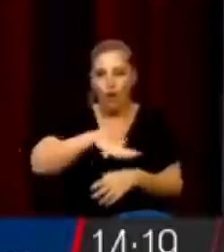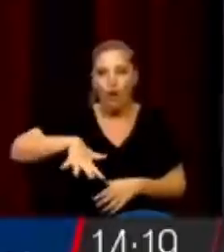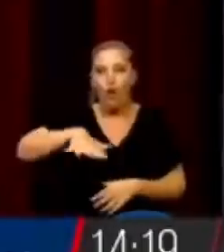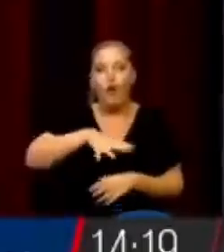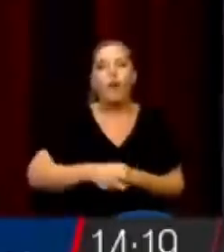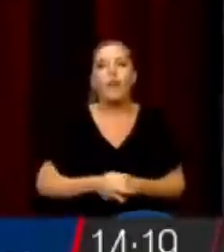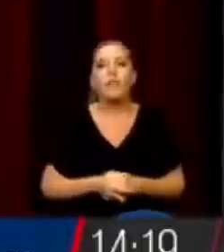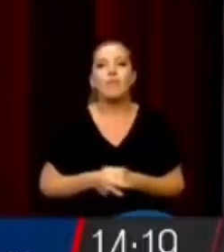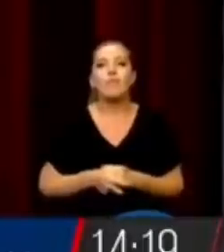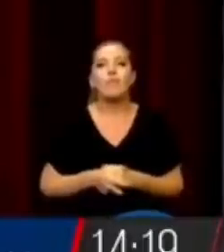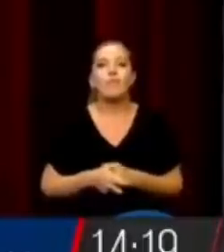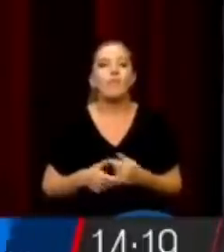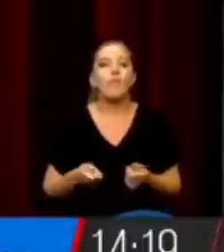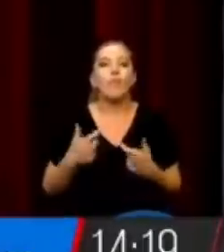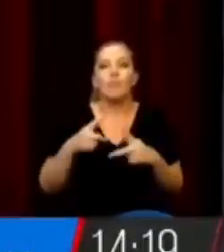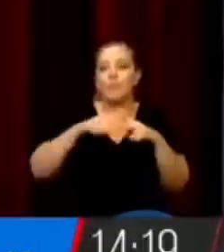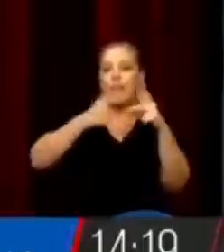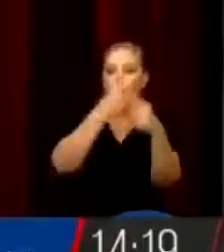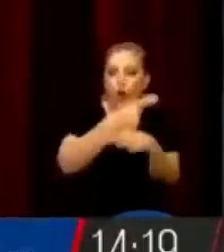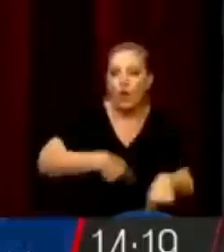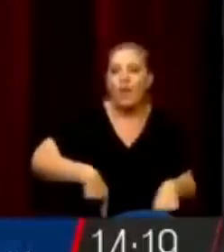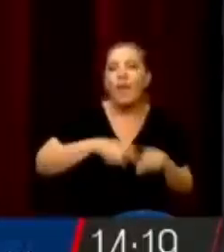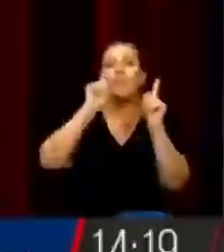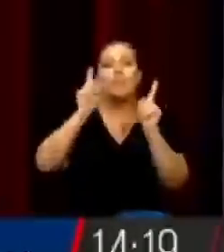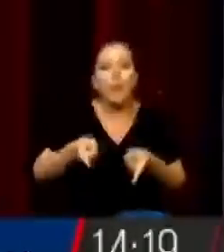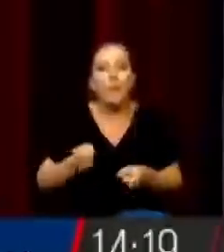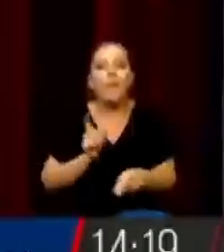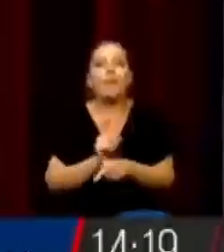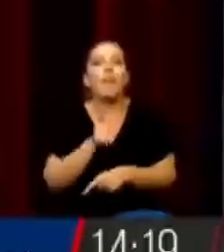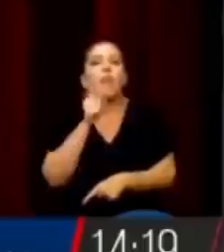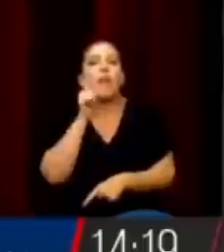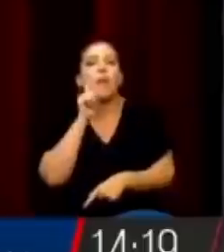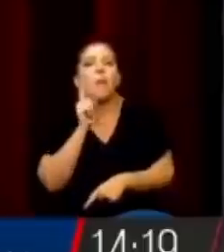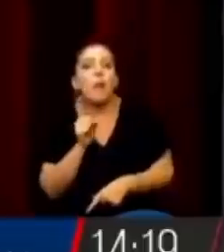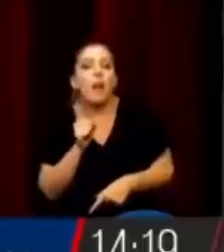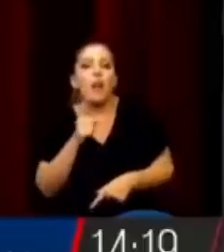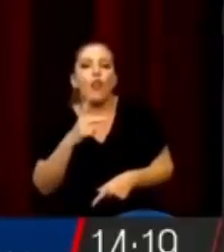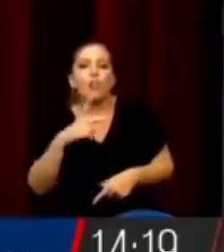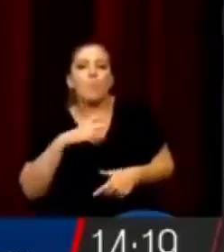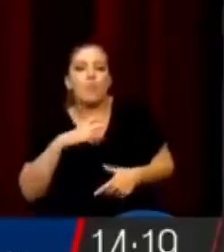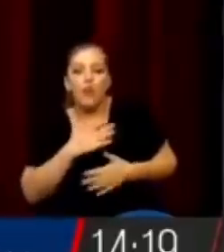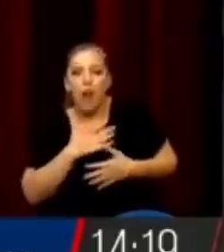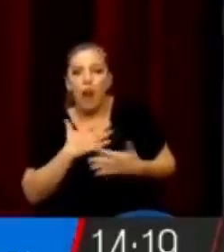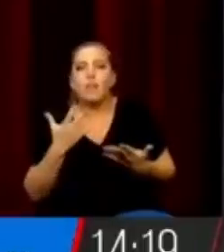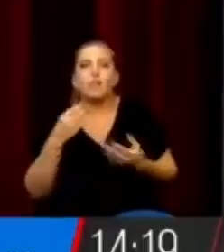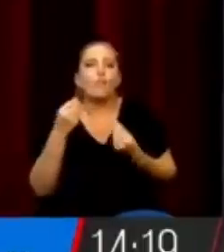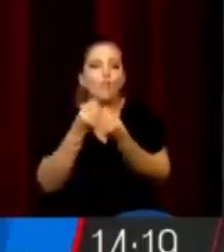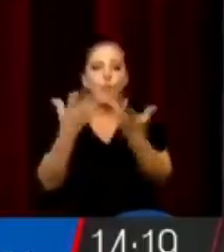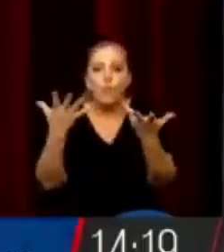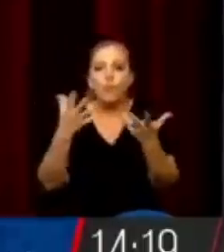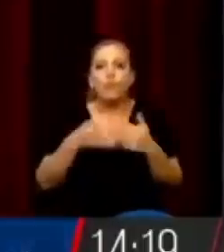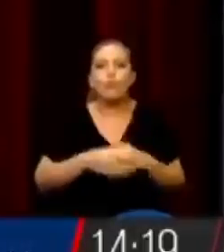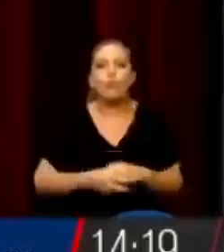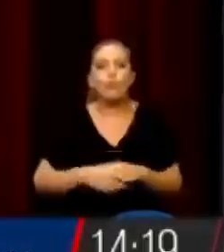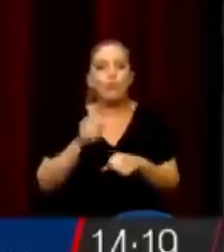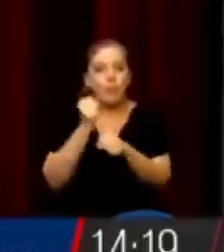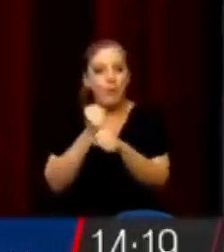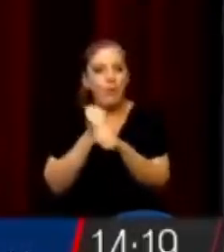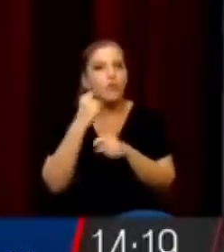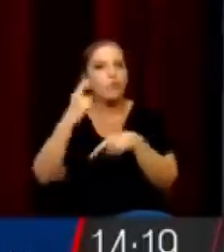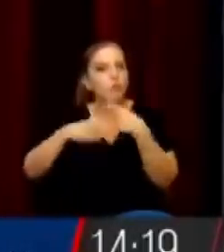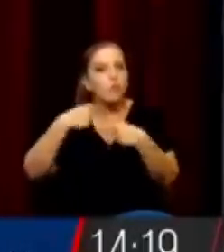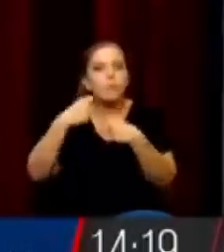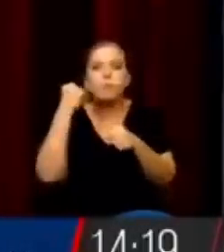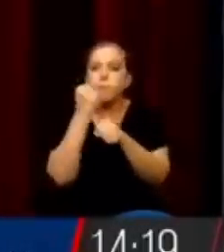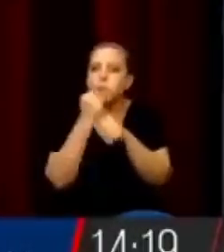la tecnología, pero también desde asumir riesgos personales, muchos de ellos, llevar adelante